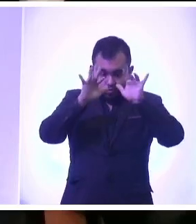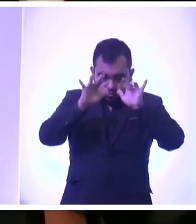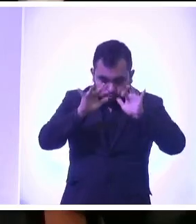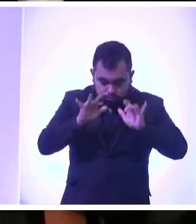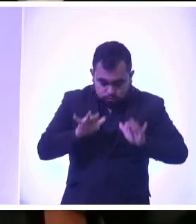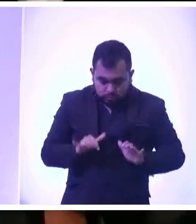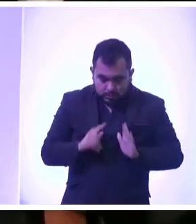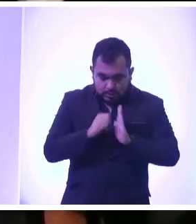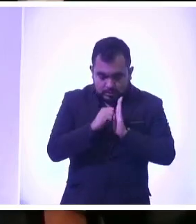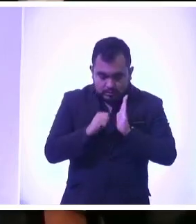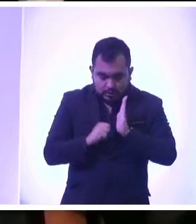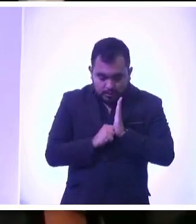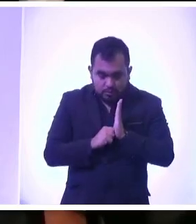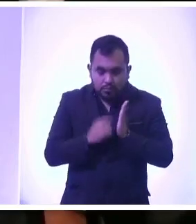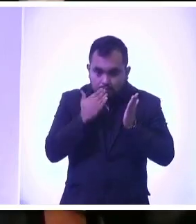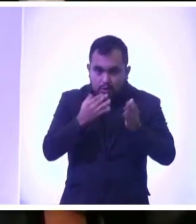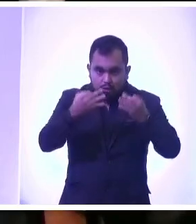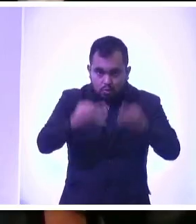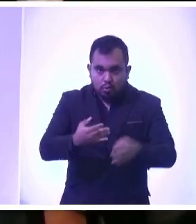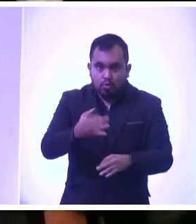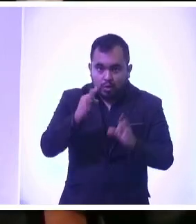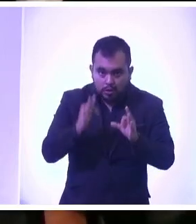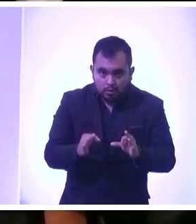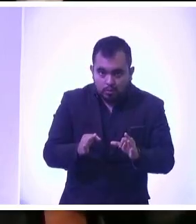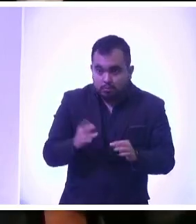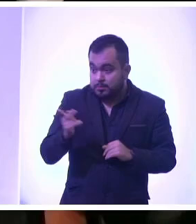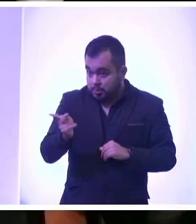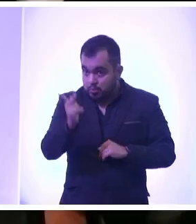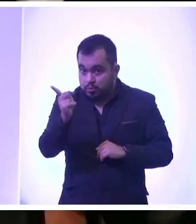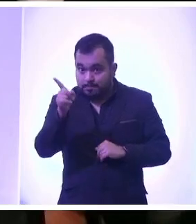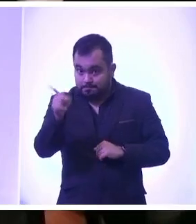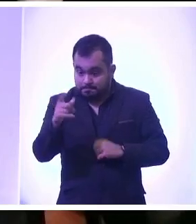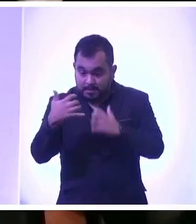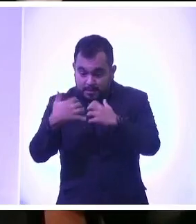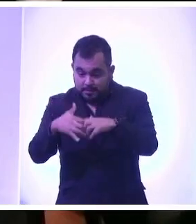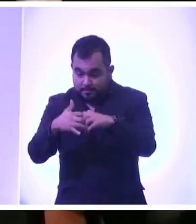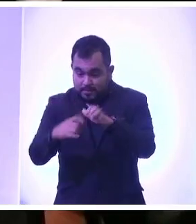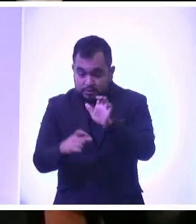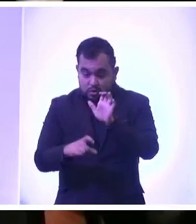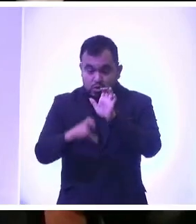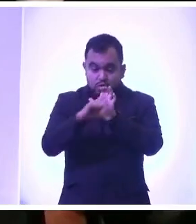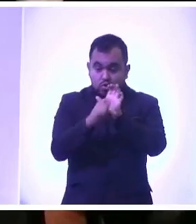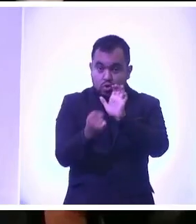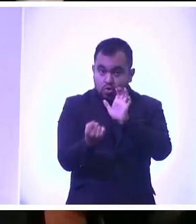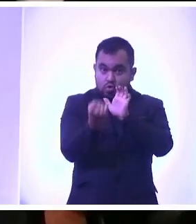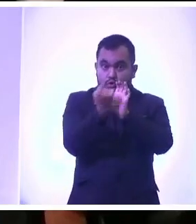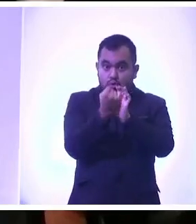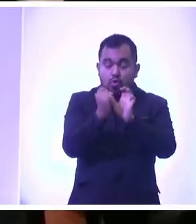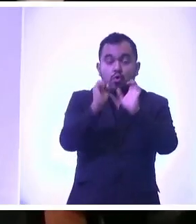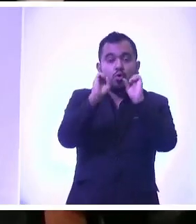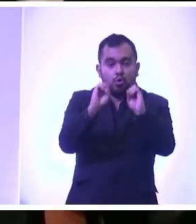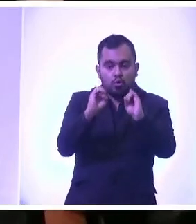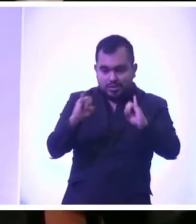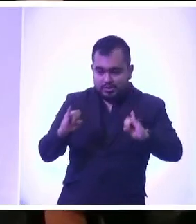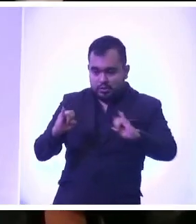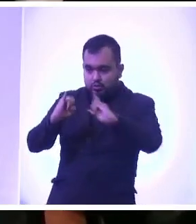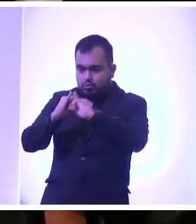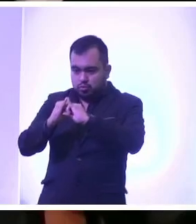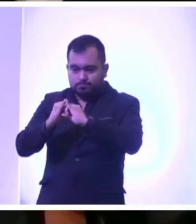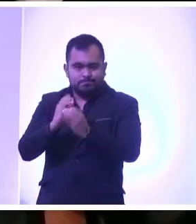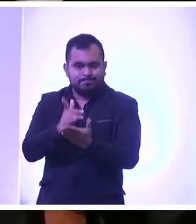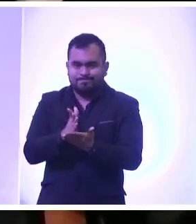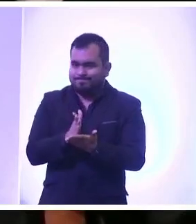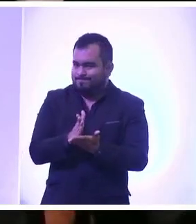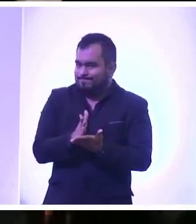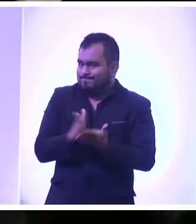Entonces mi pregunta sería esa si los logos de una empresa o de alguna institución que no tiene nada que